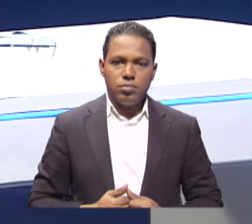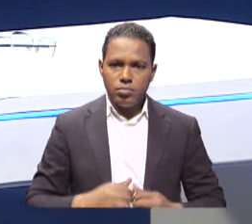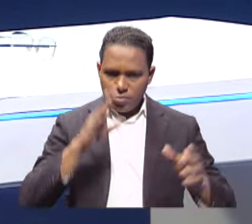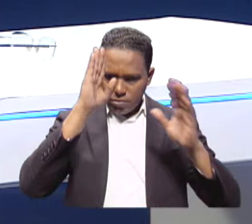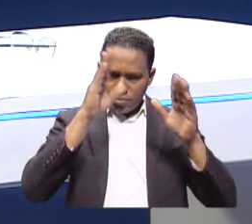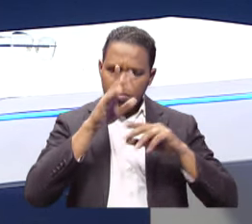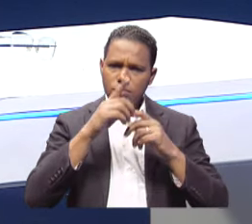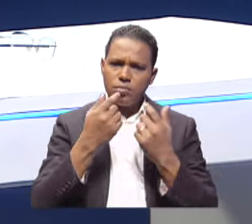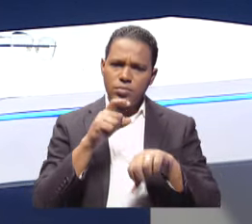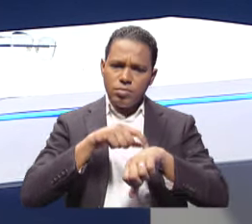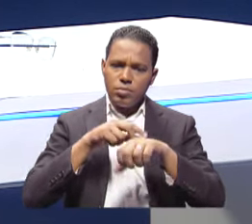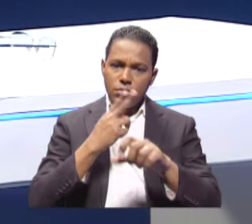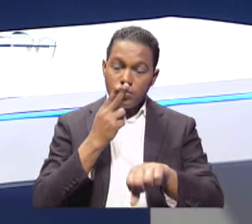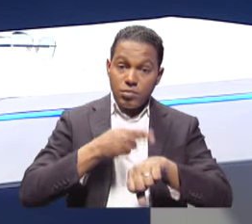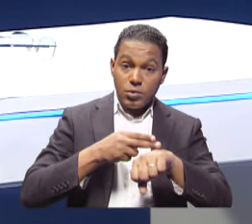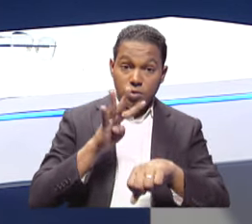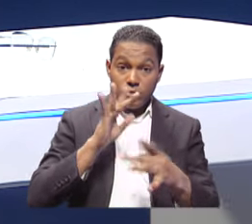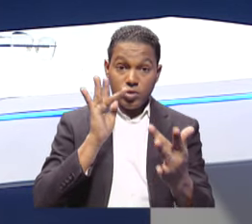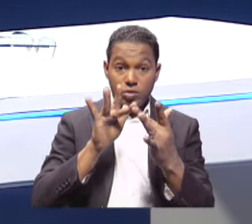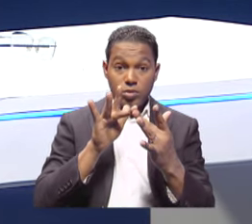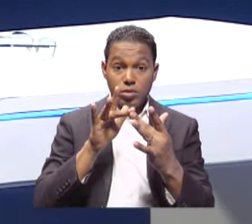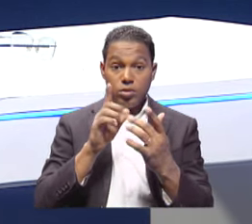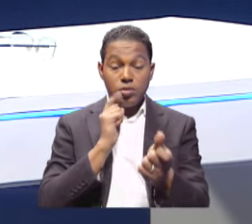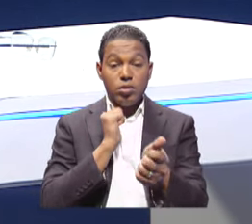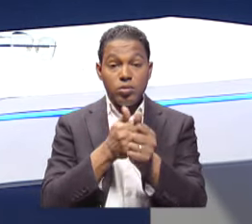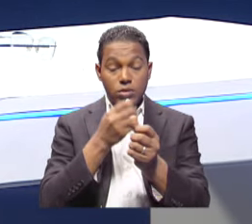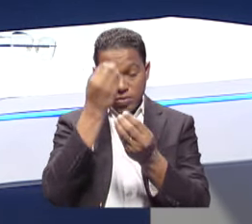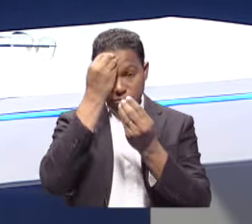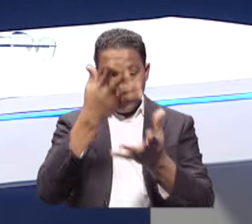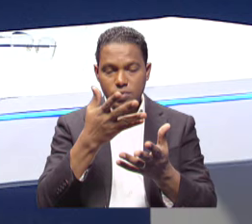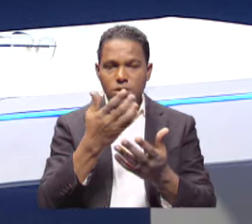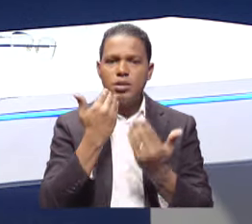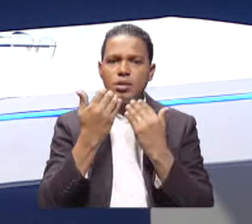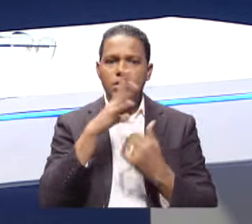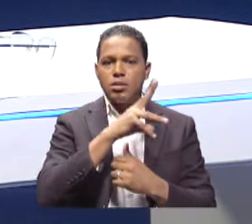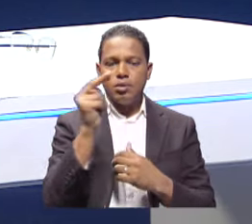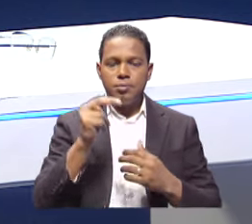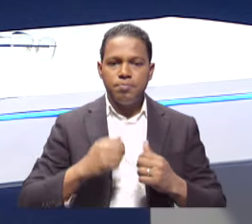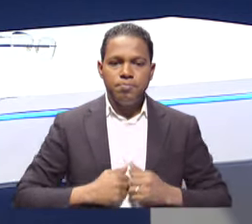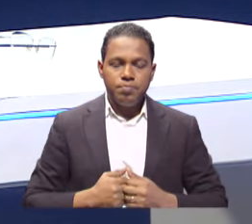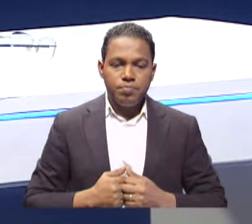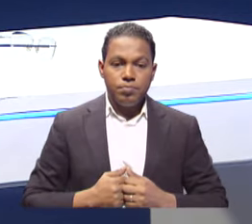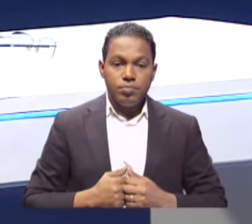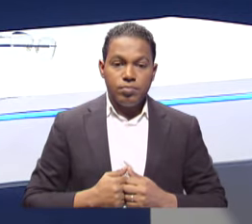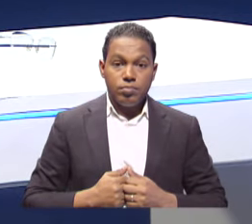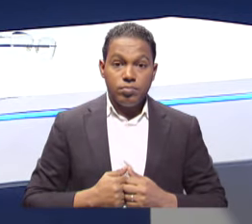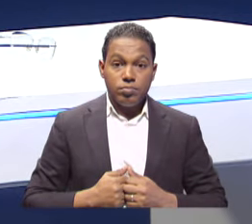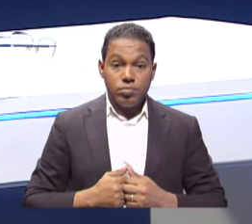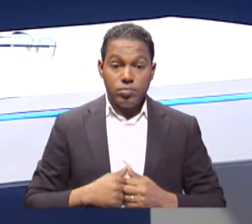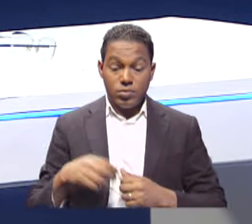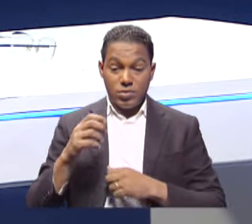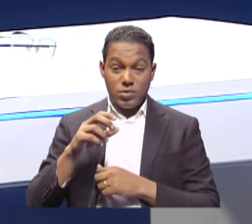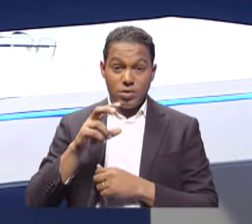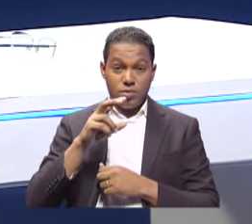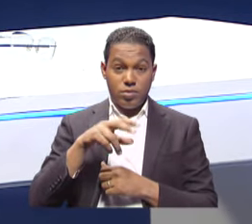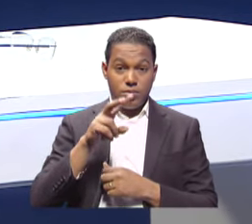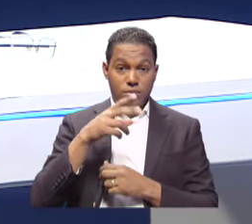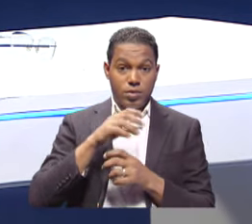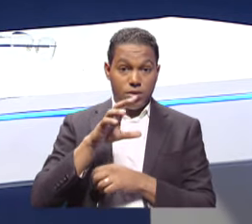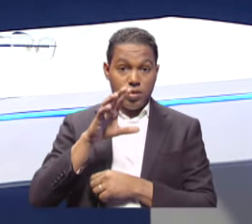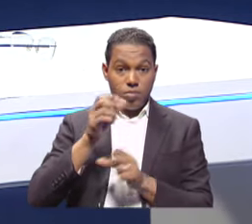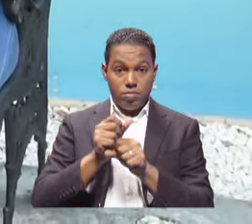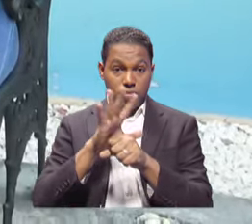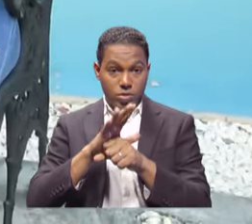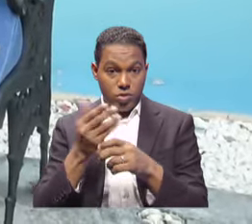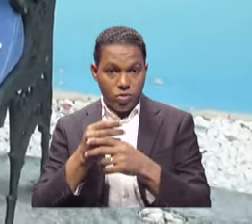Hola a todos, a esta hora de la tarde el 4 conecta con una actualización informativa gracias a Central de Noticias. La nueva subvariante del coronavirus,